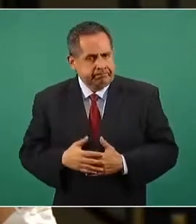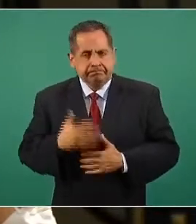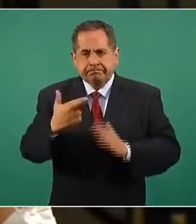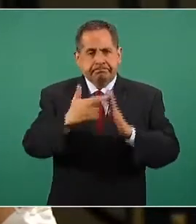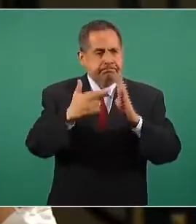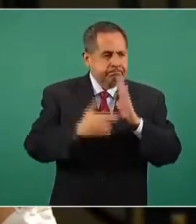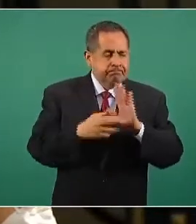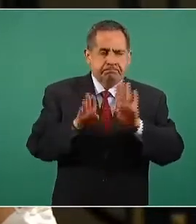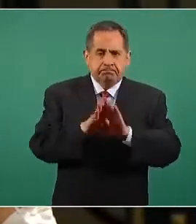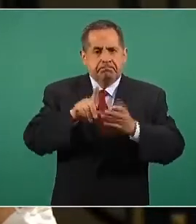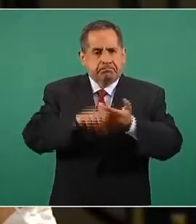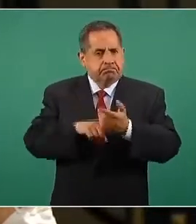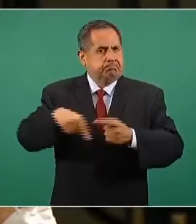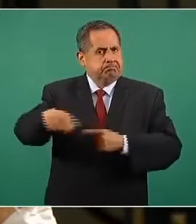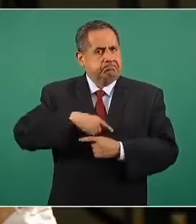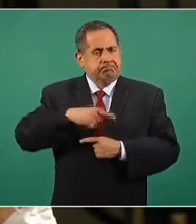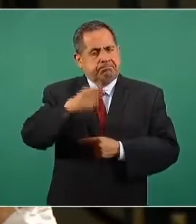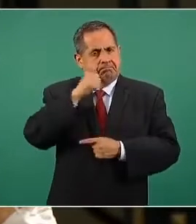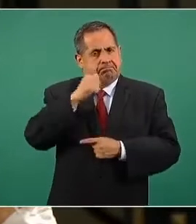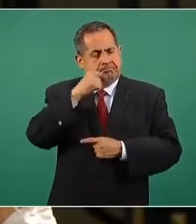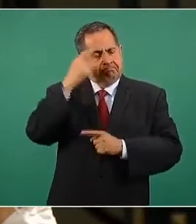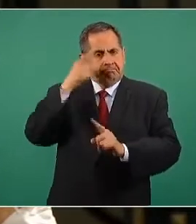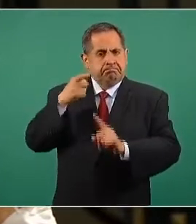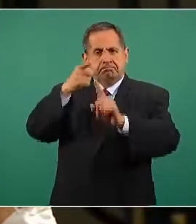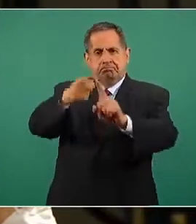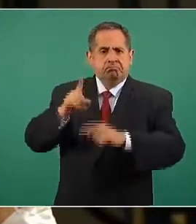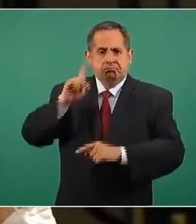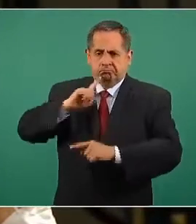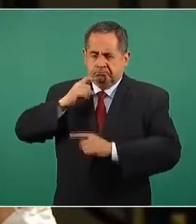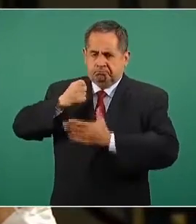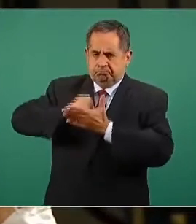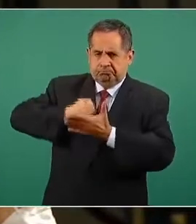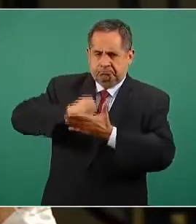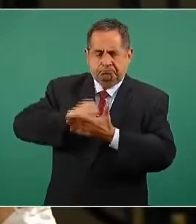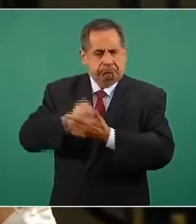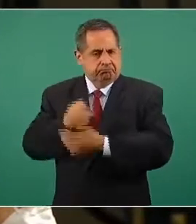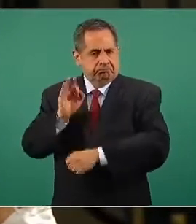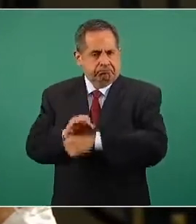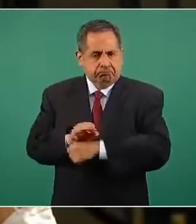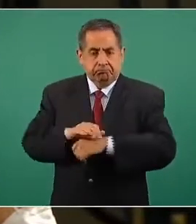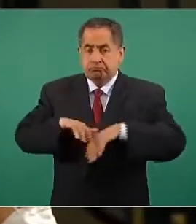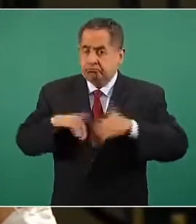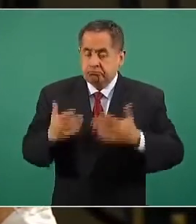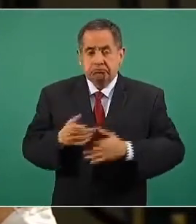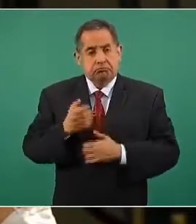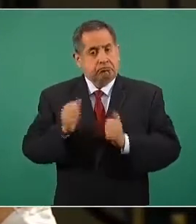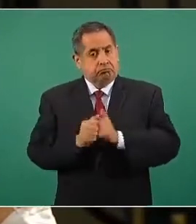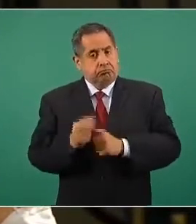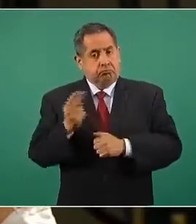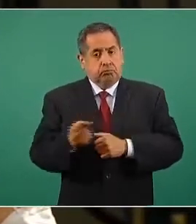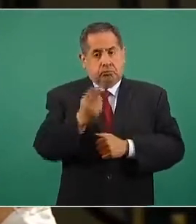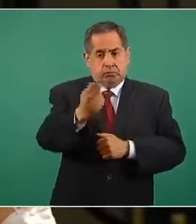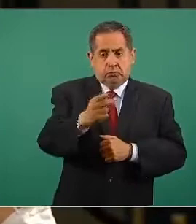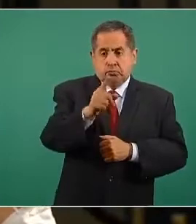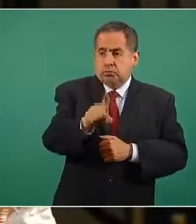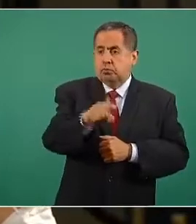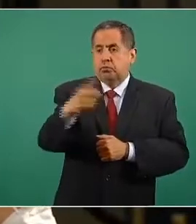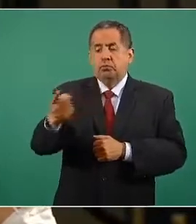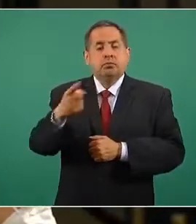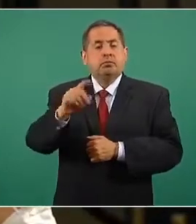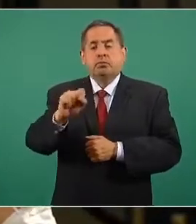en las premisas que usted ha comentado, que es feminista, ¿habría posibilidad, por salvoconducto suyo de la Secretaría de